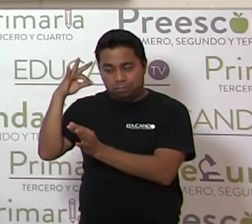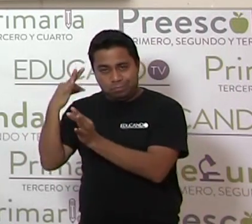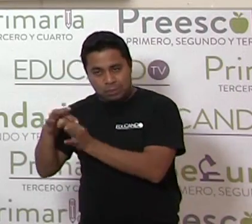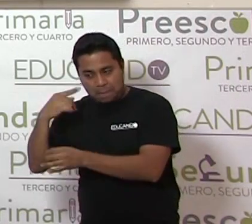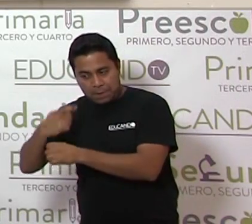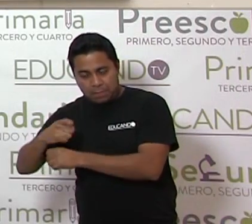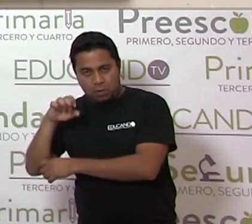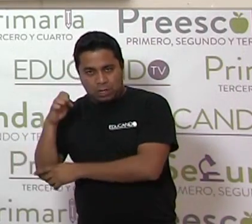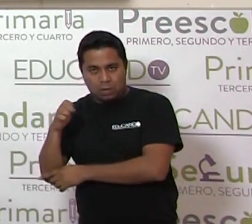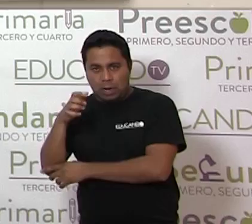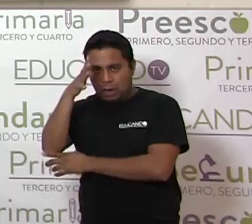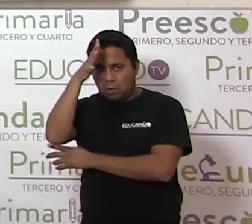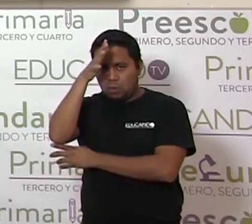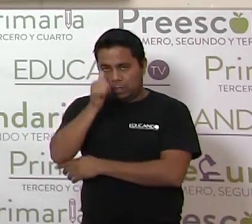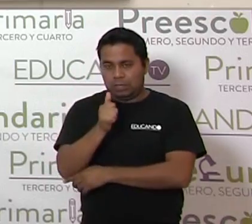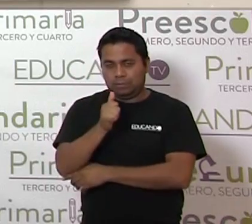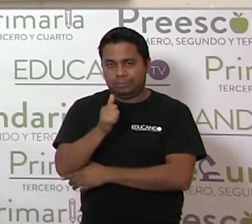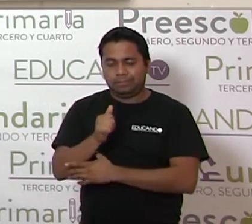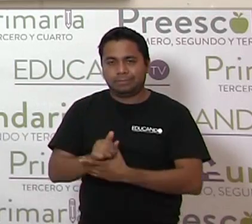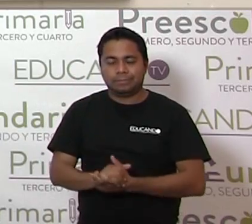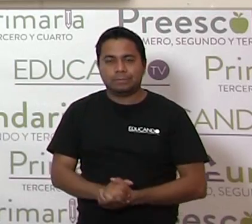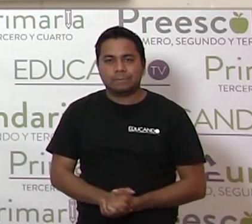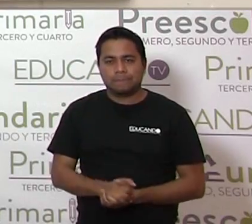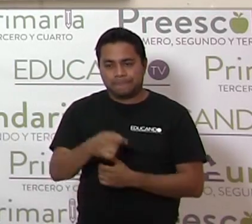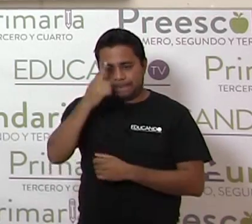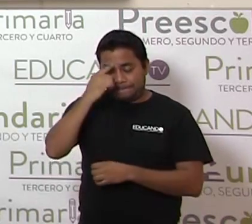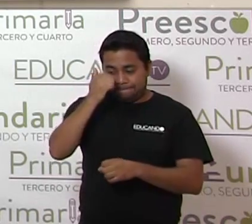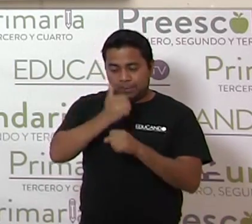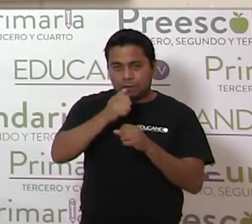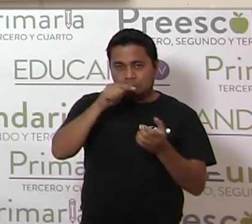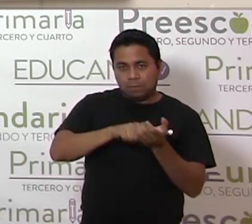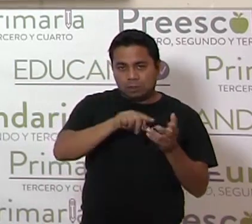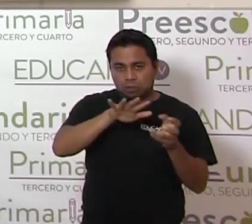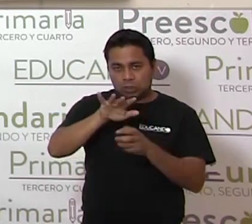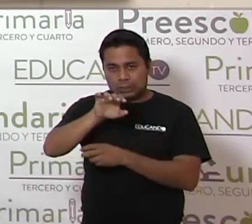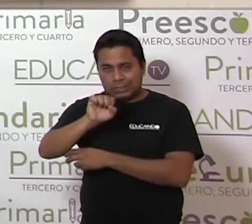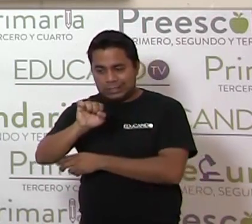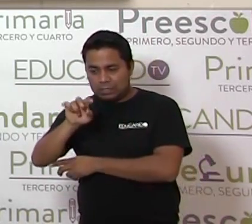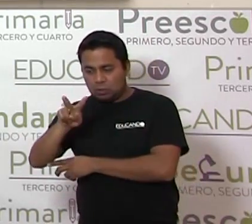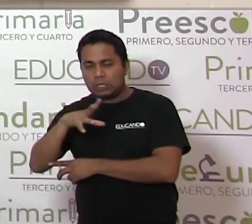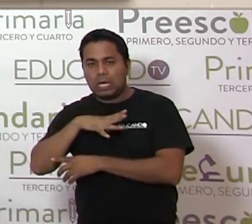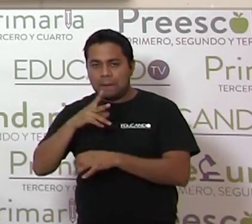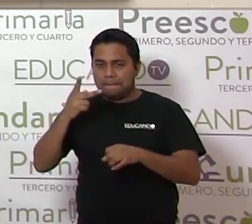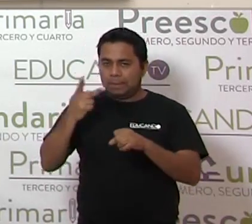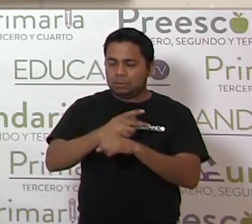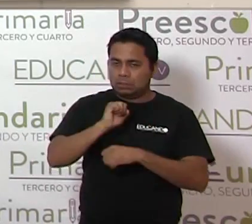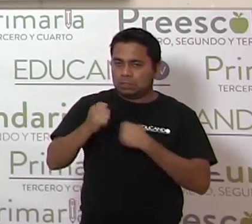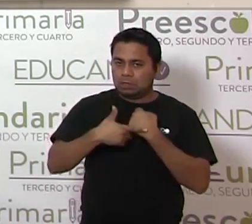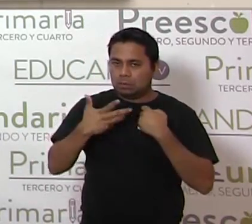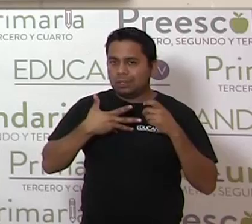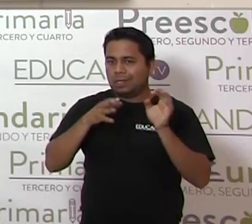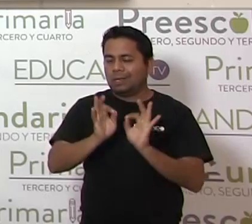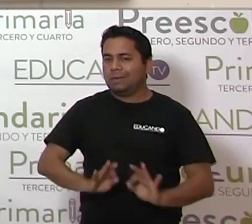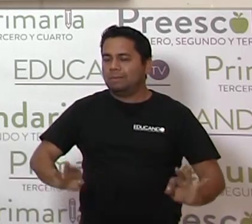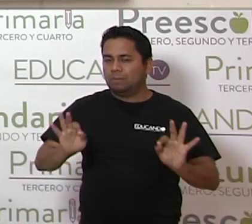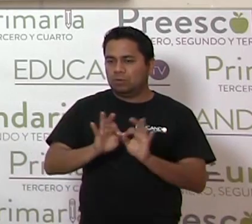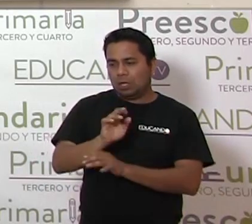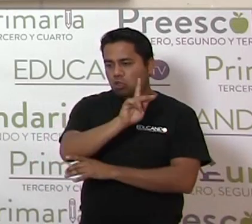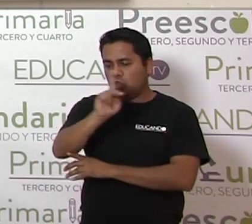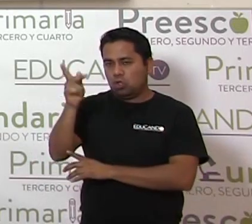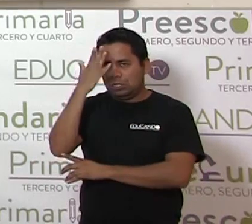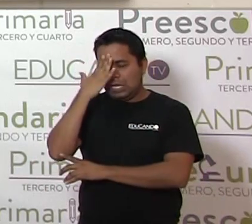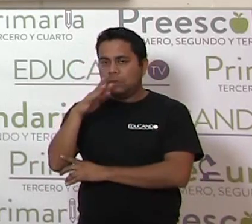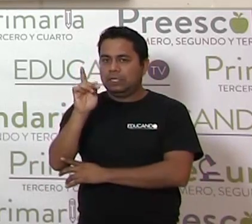enero, recuerda, ¿bien? Para 1862 hay un acontecimiento sumamente importante y que todos lo